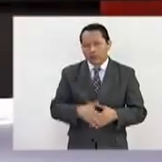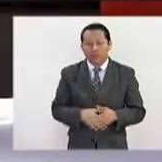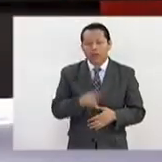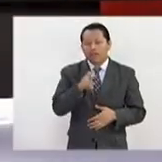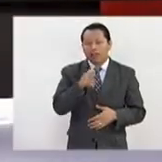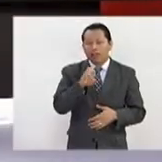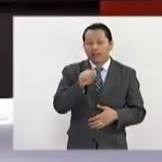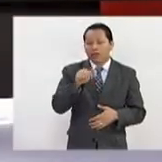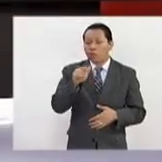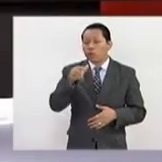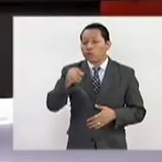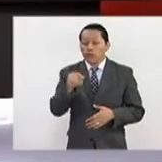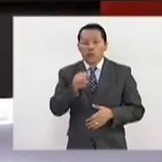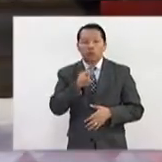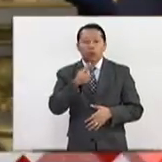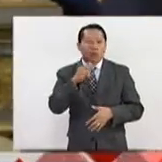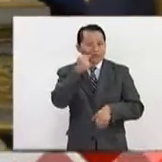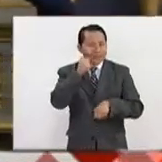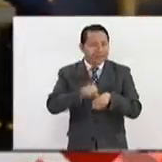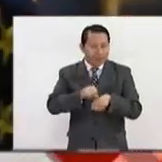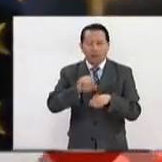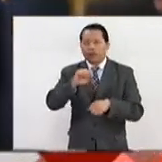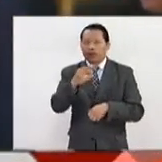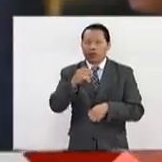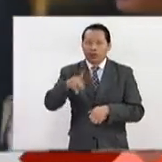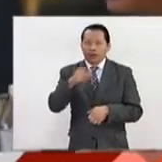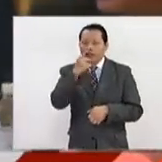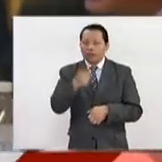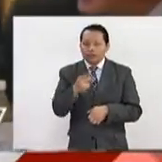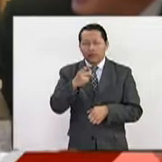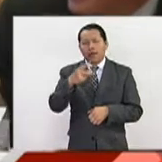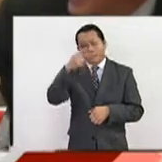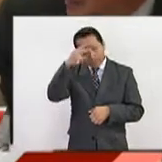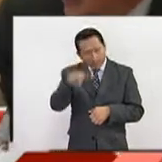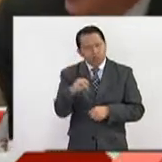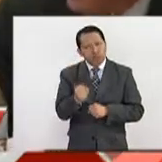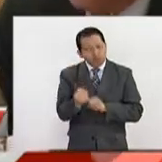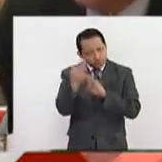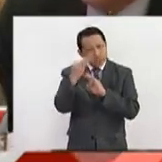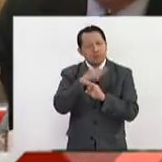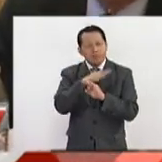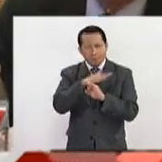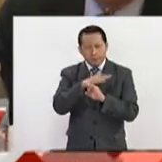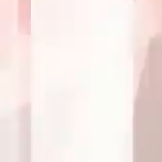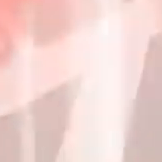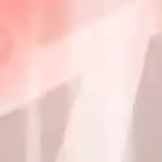Vanessa Rubio, subsecretaria de Hacienda, aseguró que México ha enfrentado con fortaleza el escenario económico mundial.